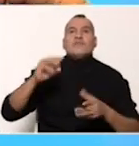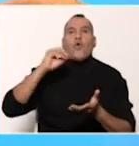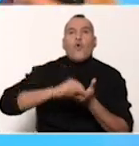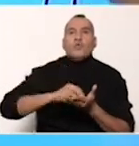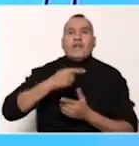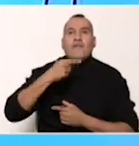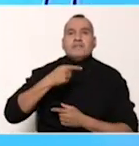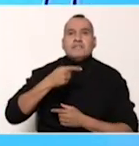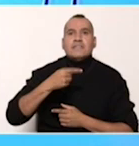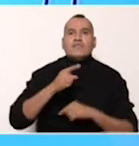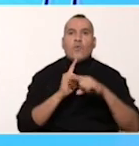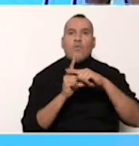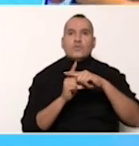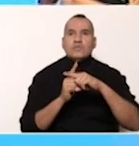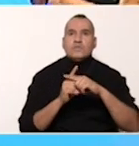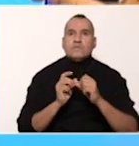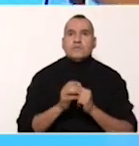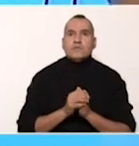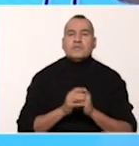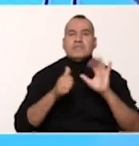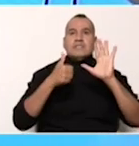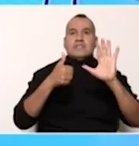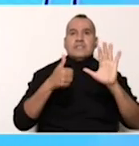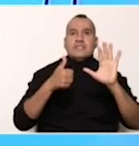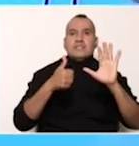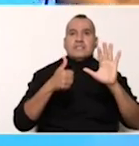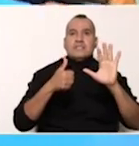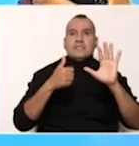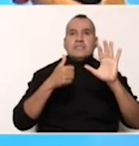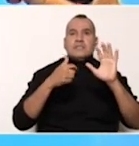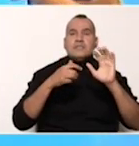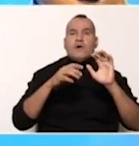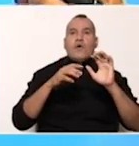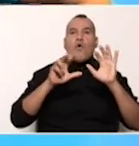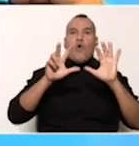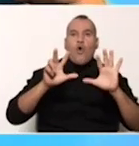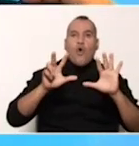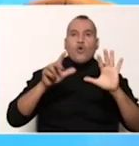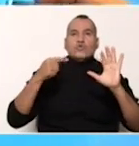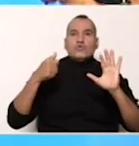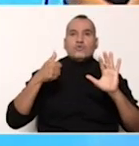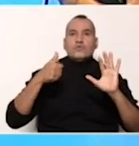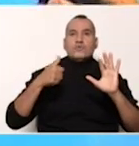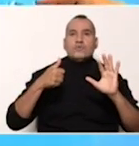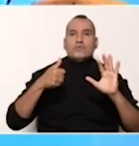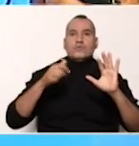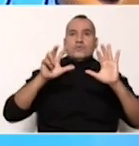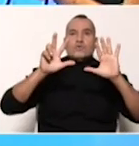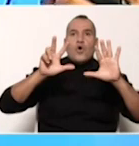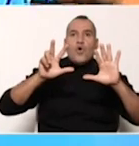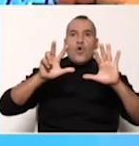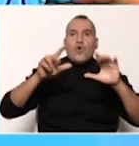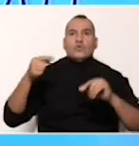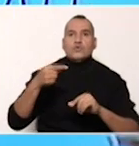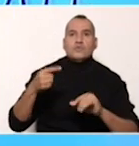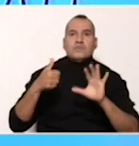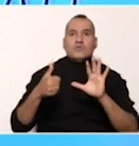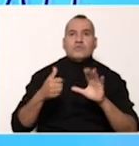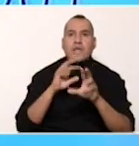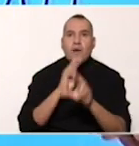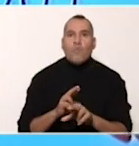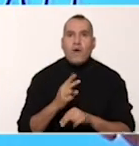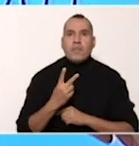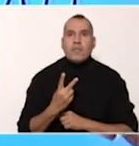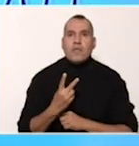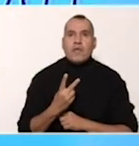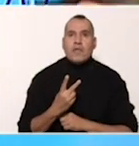mayor, positivo. 6 menos 8 menos 6, 2. Conservando la misma